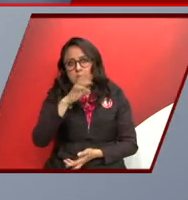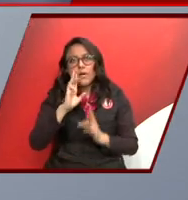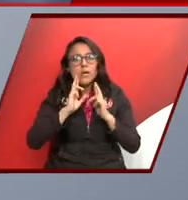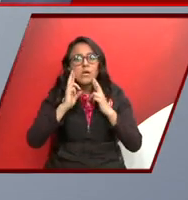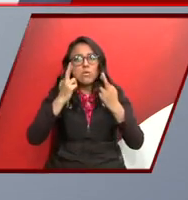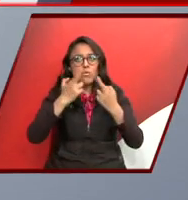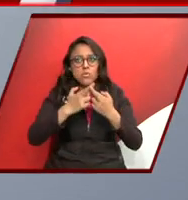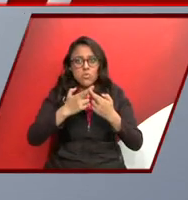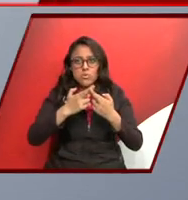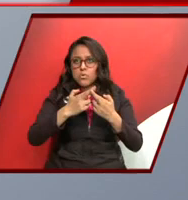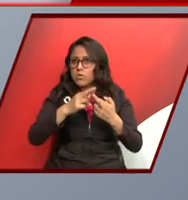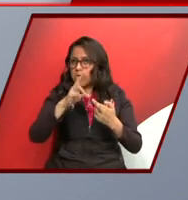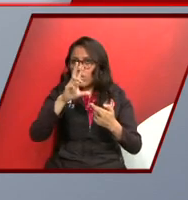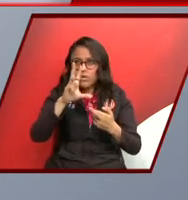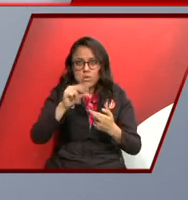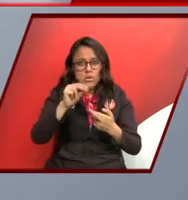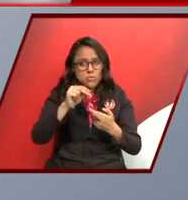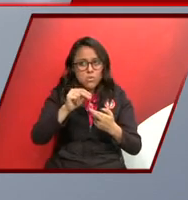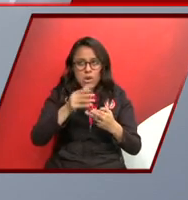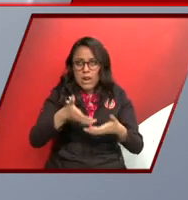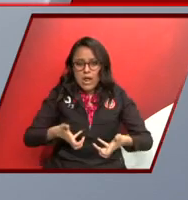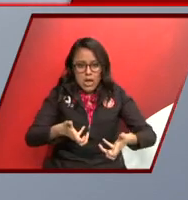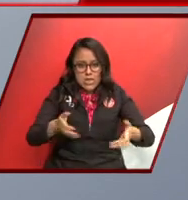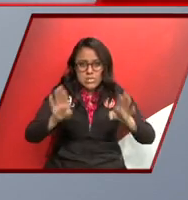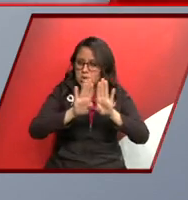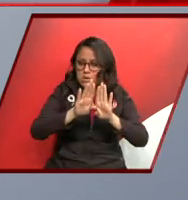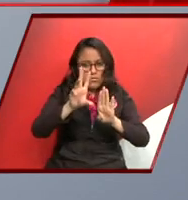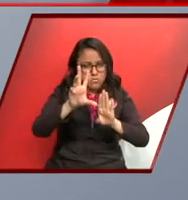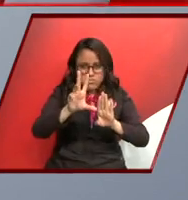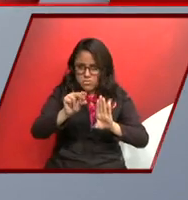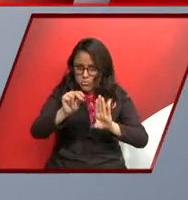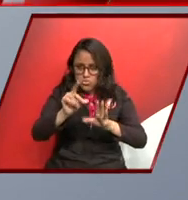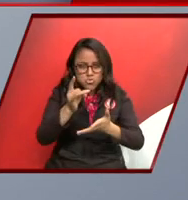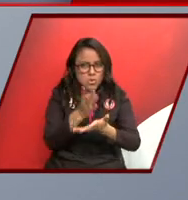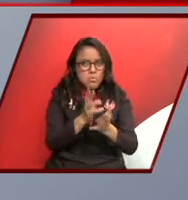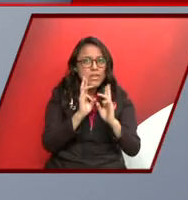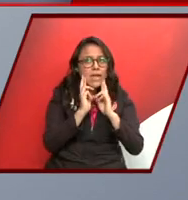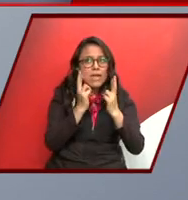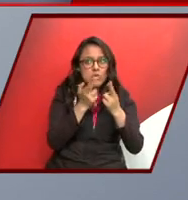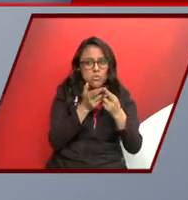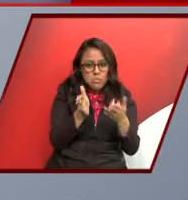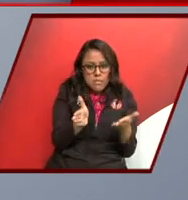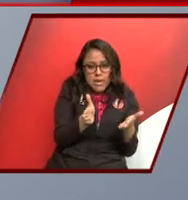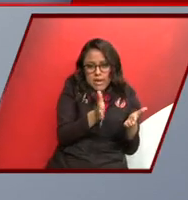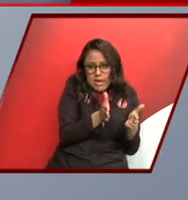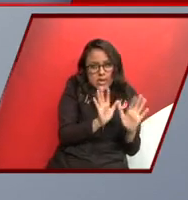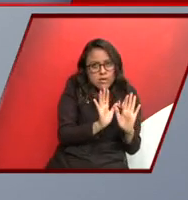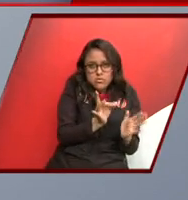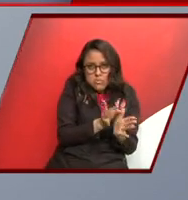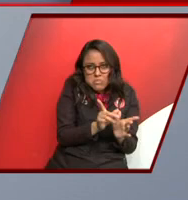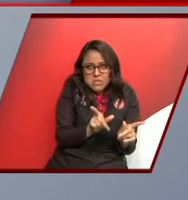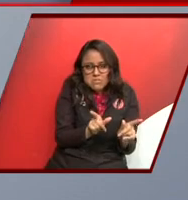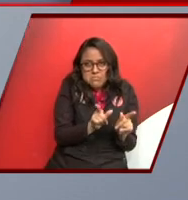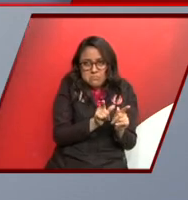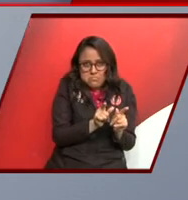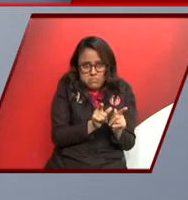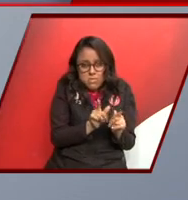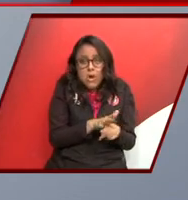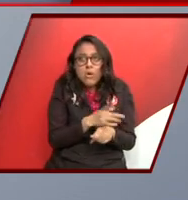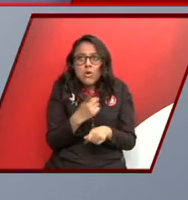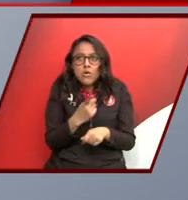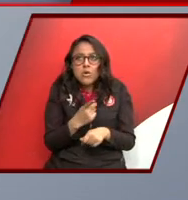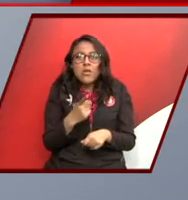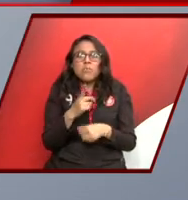reunión, que no era cierre de calle, que era una reunión como la que acostumbrábamos debido a